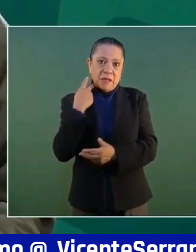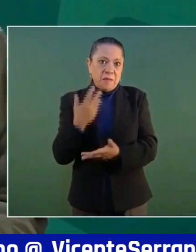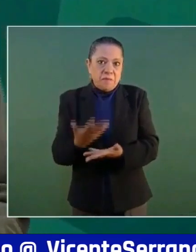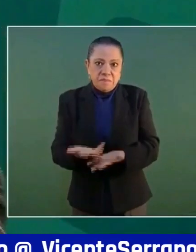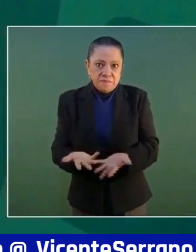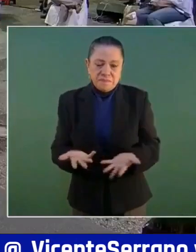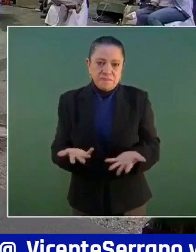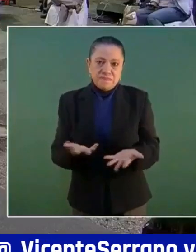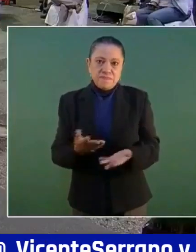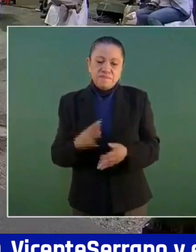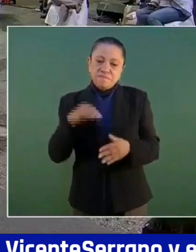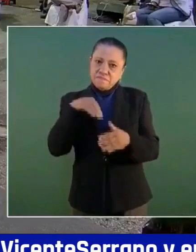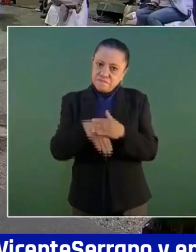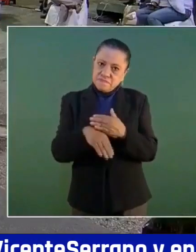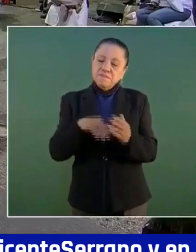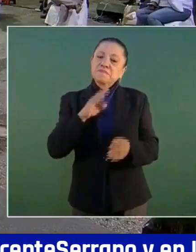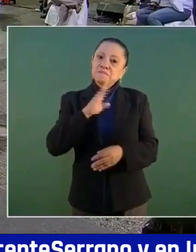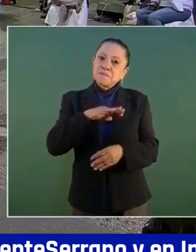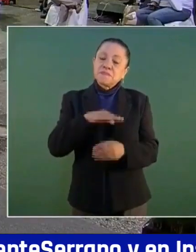Nosotros